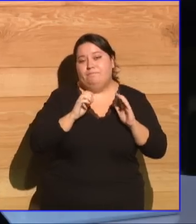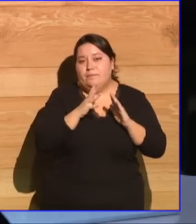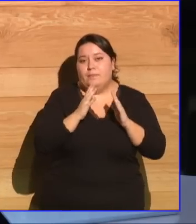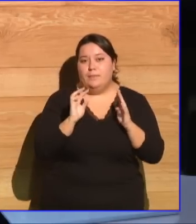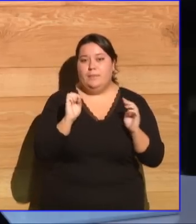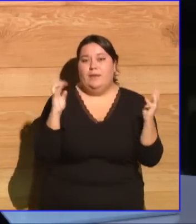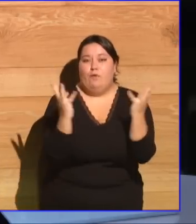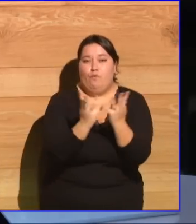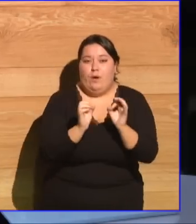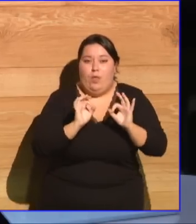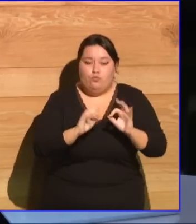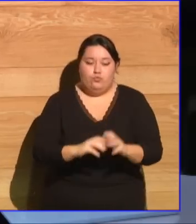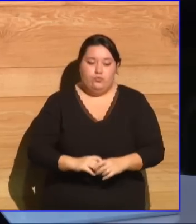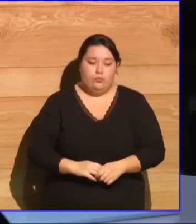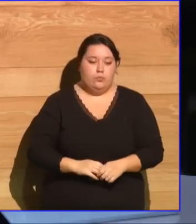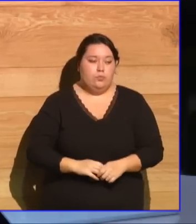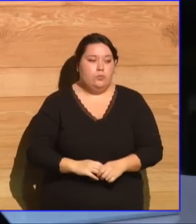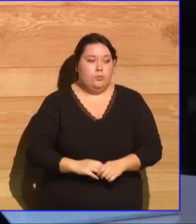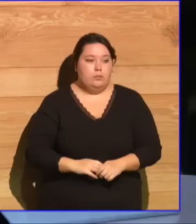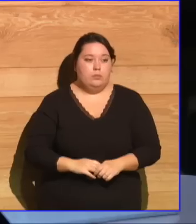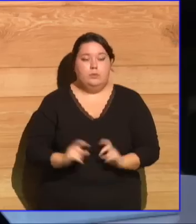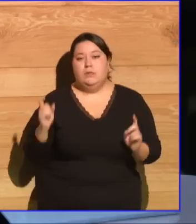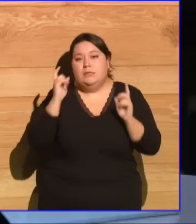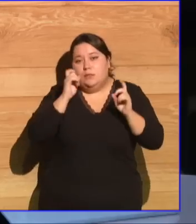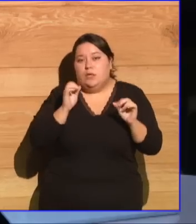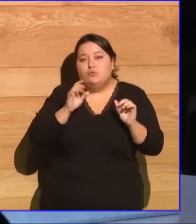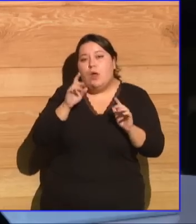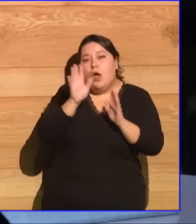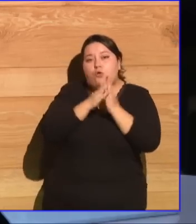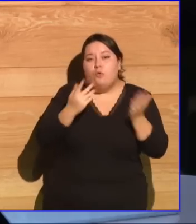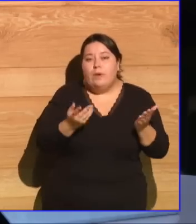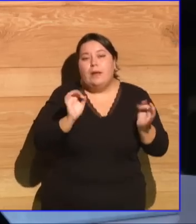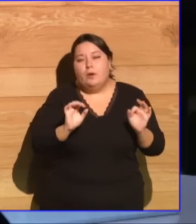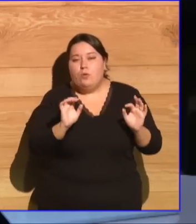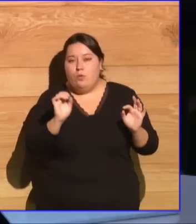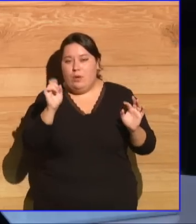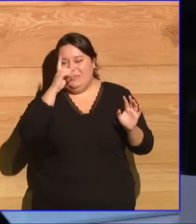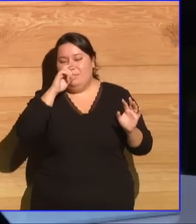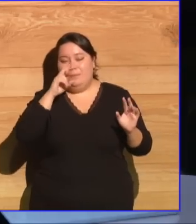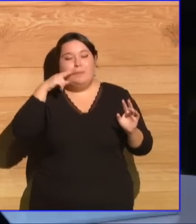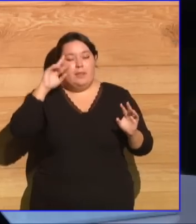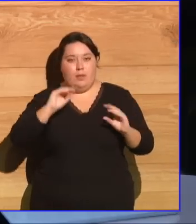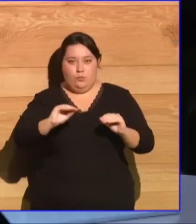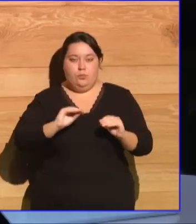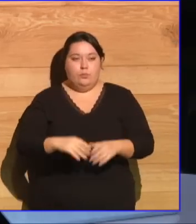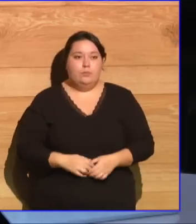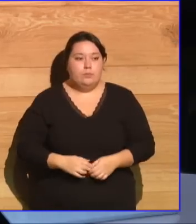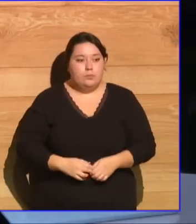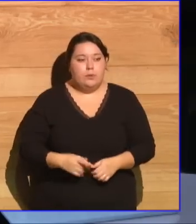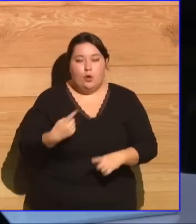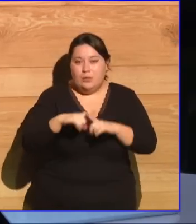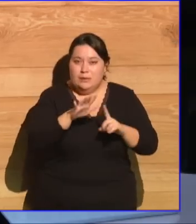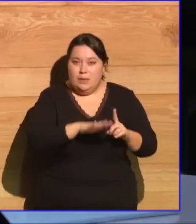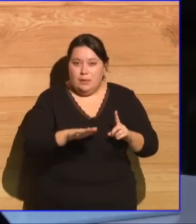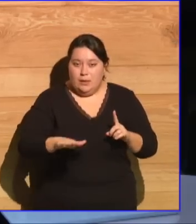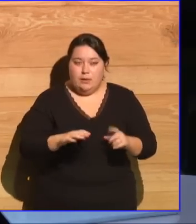sus padres, pero por eso le insisten que es una novela, en que él tira de sus recuerdos y de su experiencia subjetiva de niño, y necesariamente de parte, y además desde